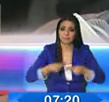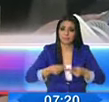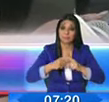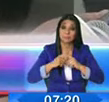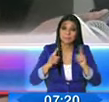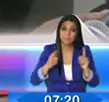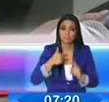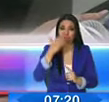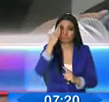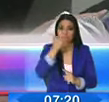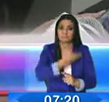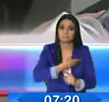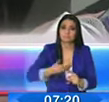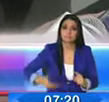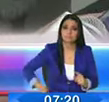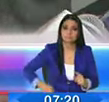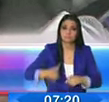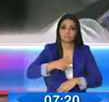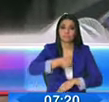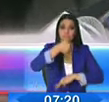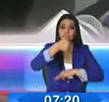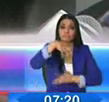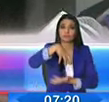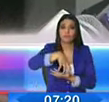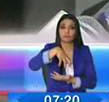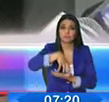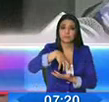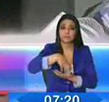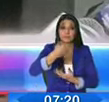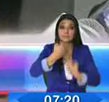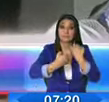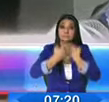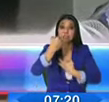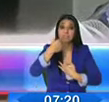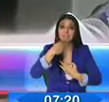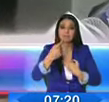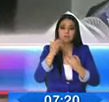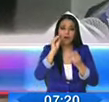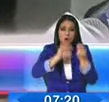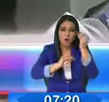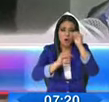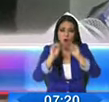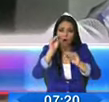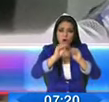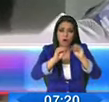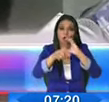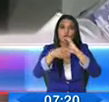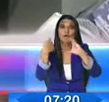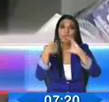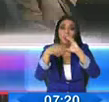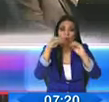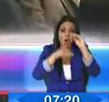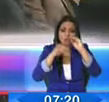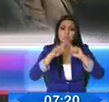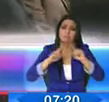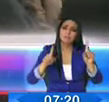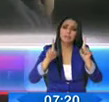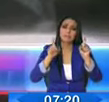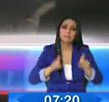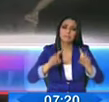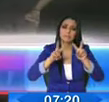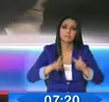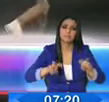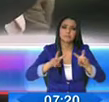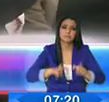que el presidente de la corte provincial había hecho una aclaración manifestando que eso era un montaje en todo caso todo tiene que investigarse el presidente del